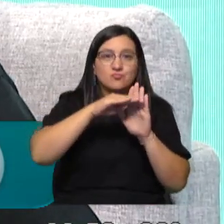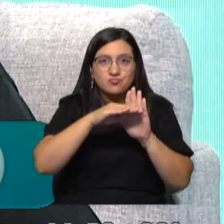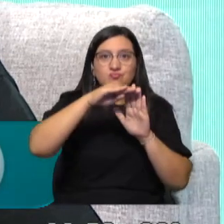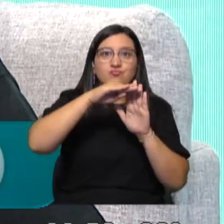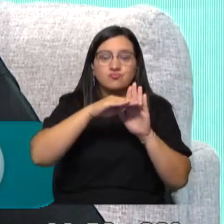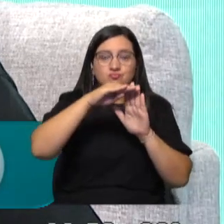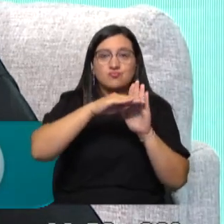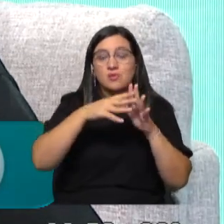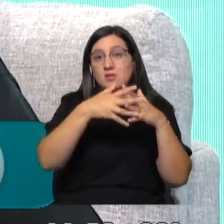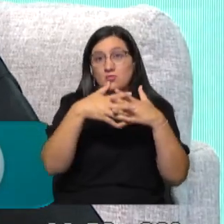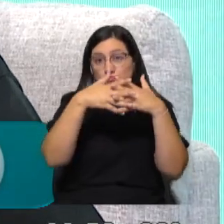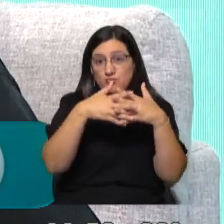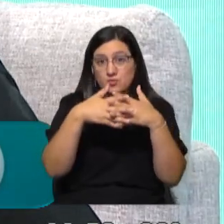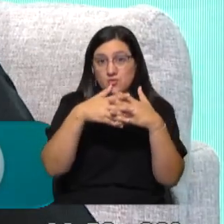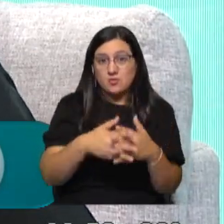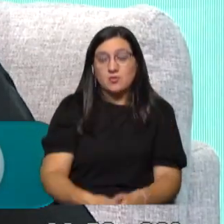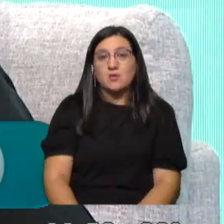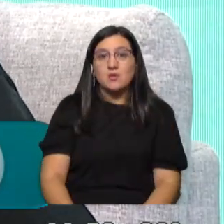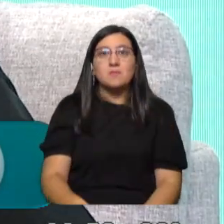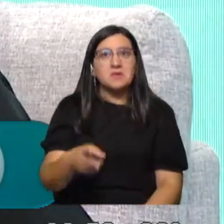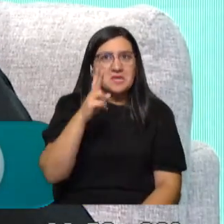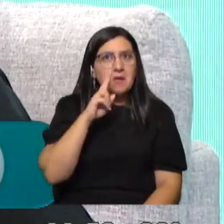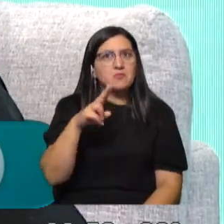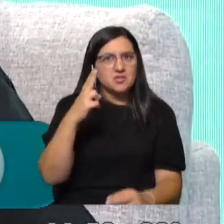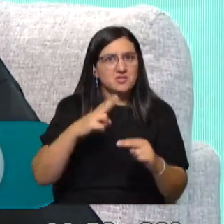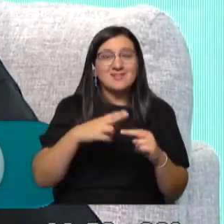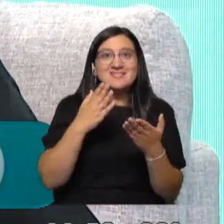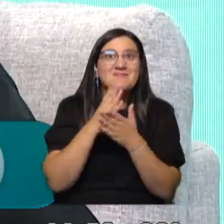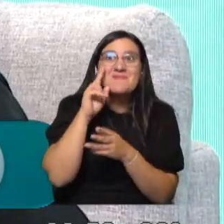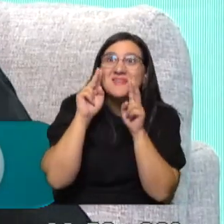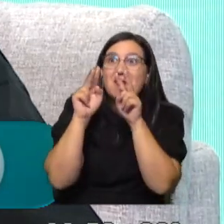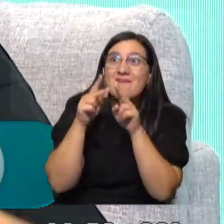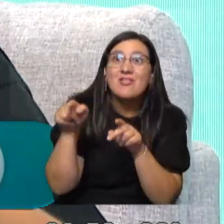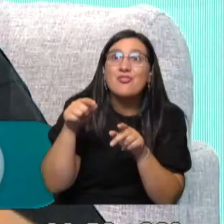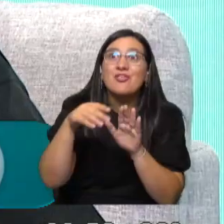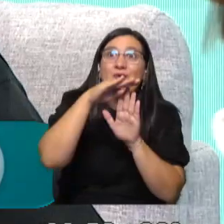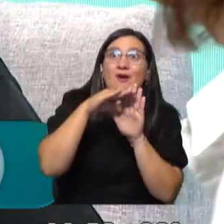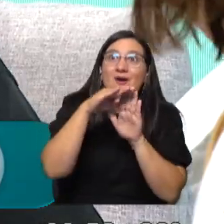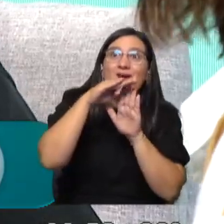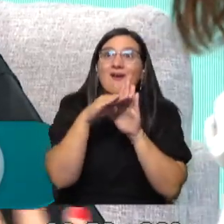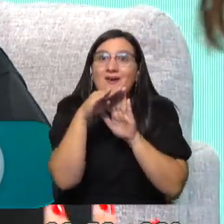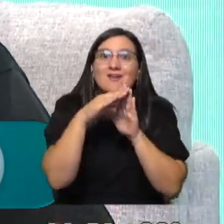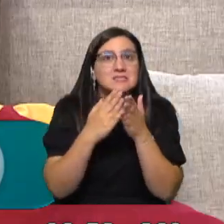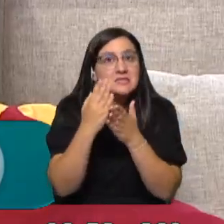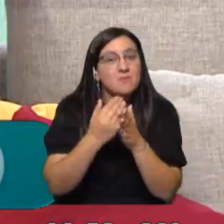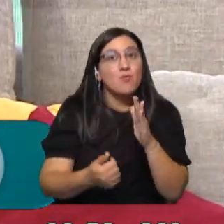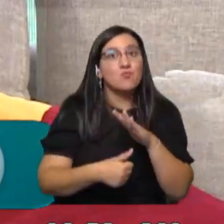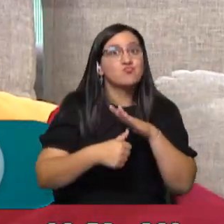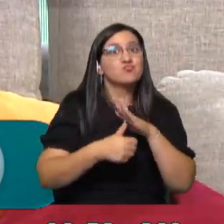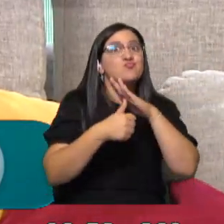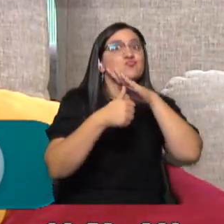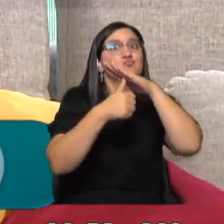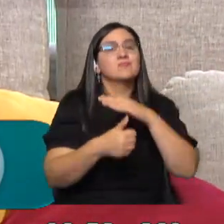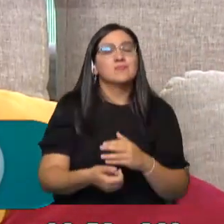de Estados Unidos, en Varieté. ¡Qué cogote! Los Ángeles Times, New York Times. Capaz que la pregunta es un poco cruel, pero la voy a